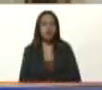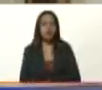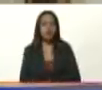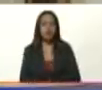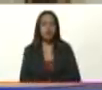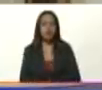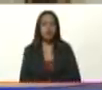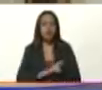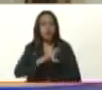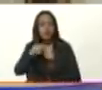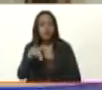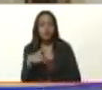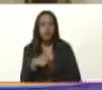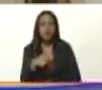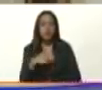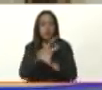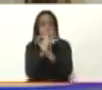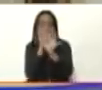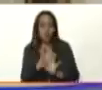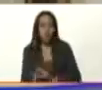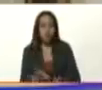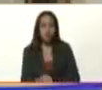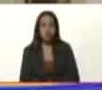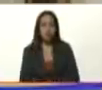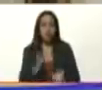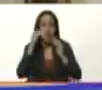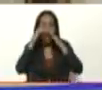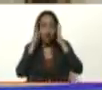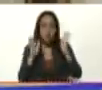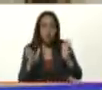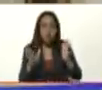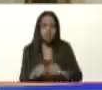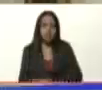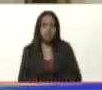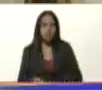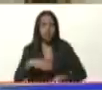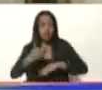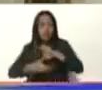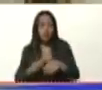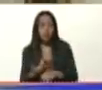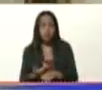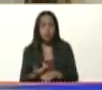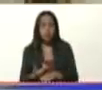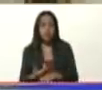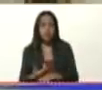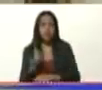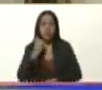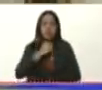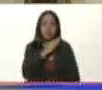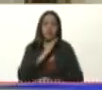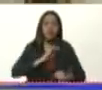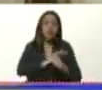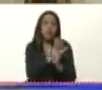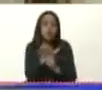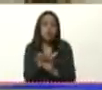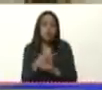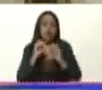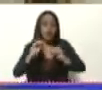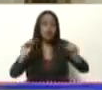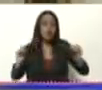de nuestro modelo para la atención de la crisis de la pandemia del coronavirus. Así lo